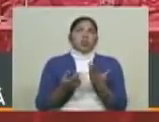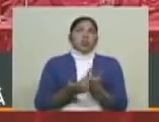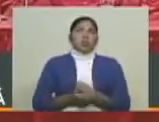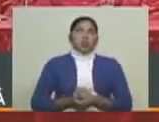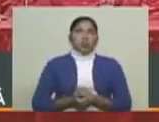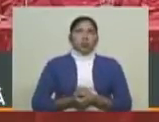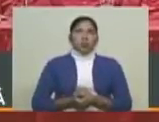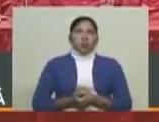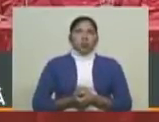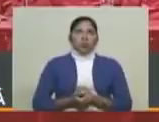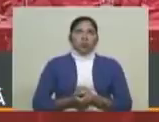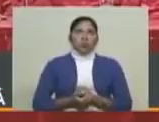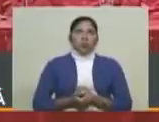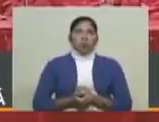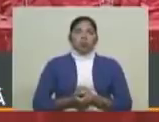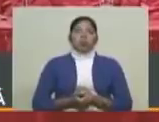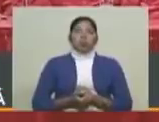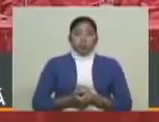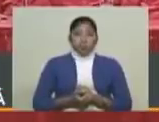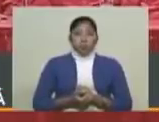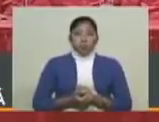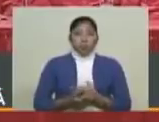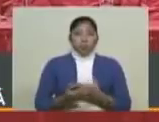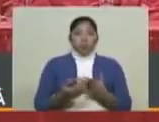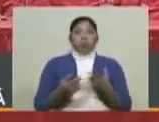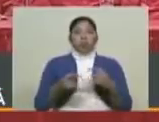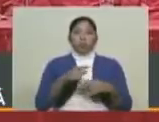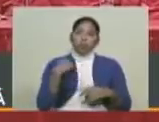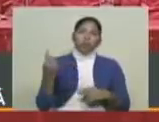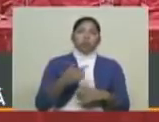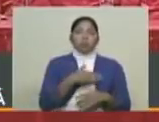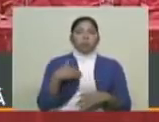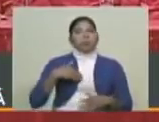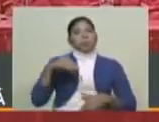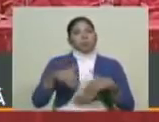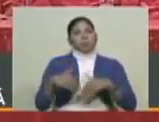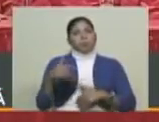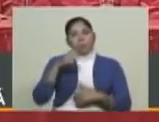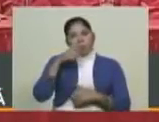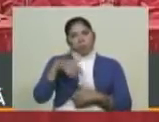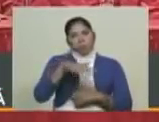grandes corrientes a una gran afluente que es la votación del pueblo de Venezuela.